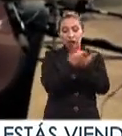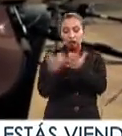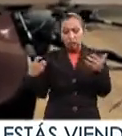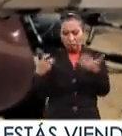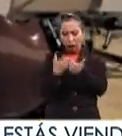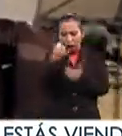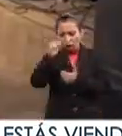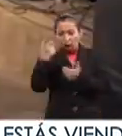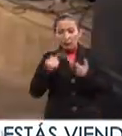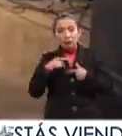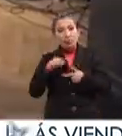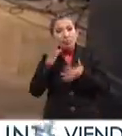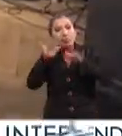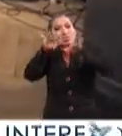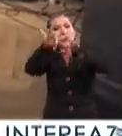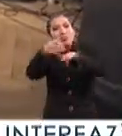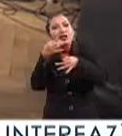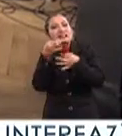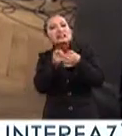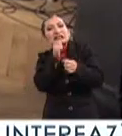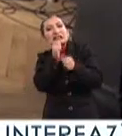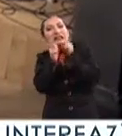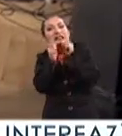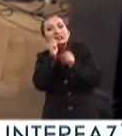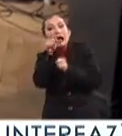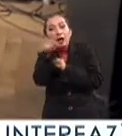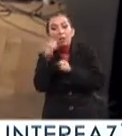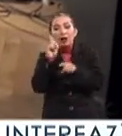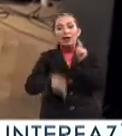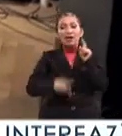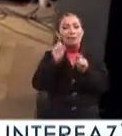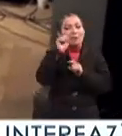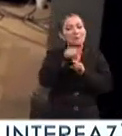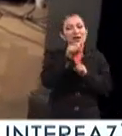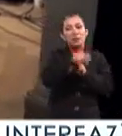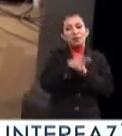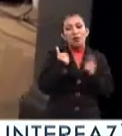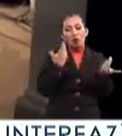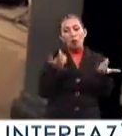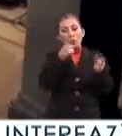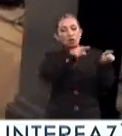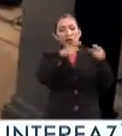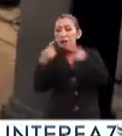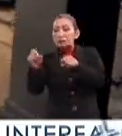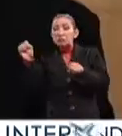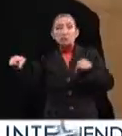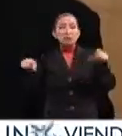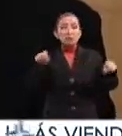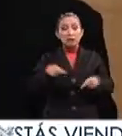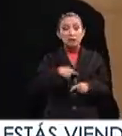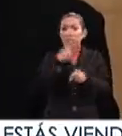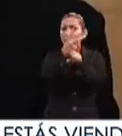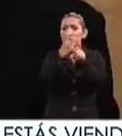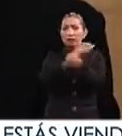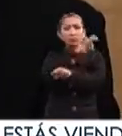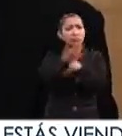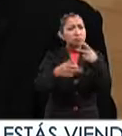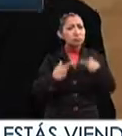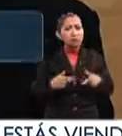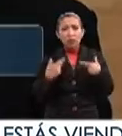formar otras audiencias del festival, logrando romper los moldes en cuanto a géneros musicales. Invitar a toda la